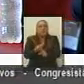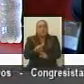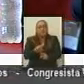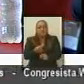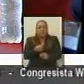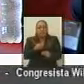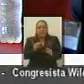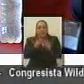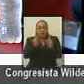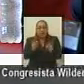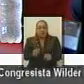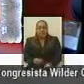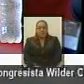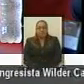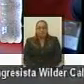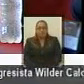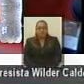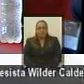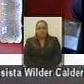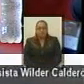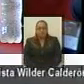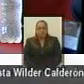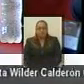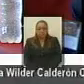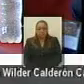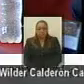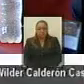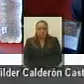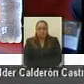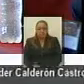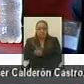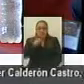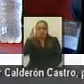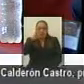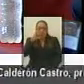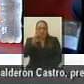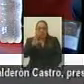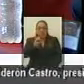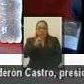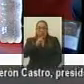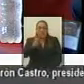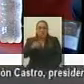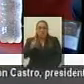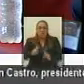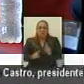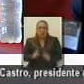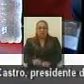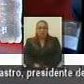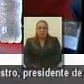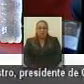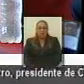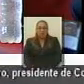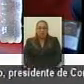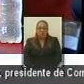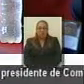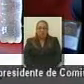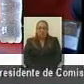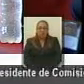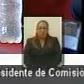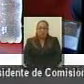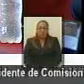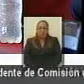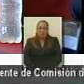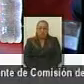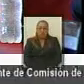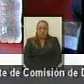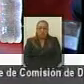a preguntarle si estaban buscando algo o si necesitaban algo. Me encontré